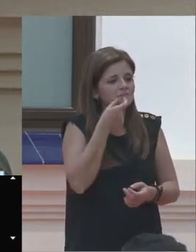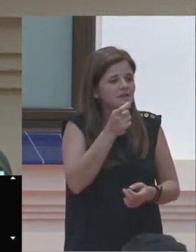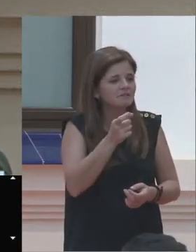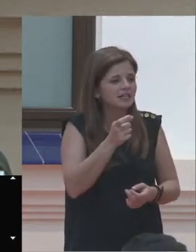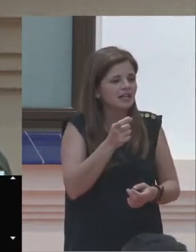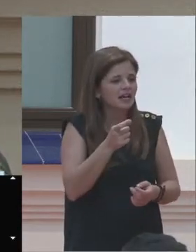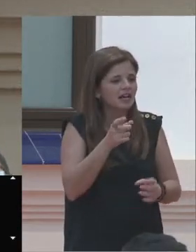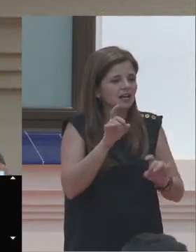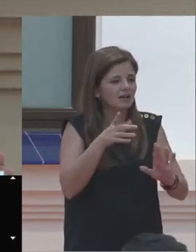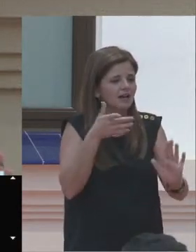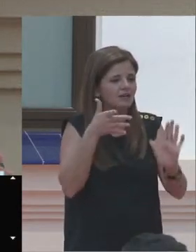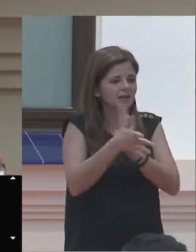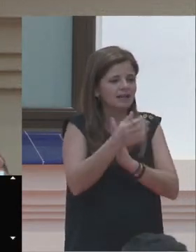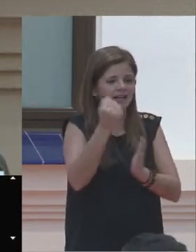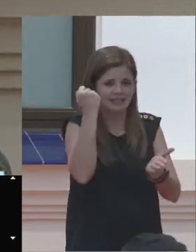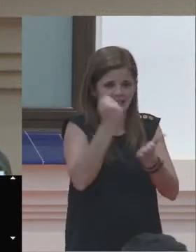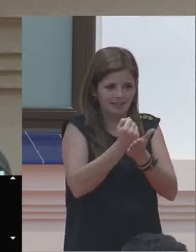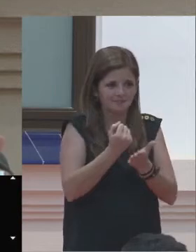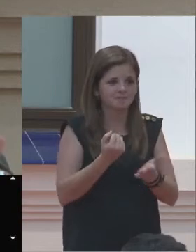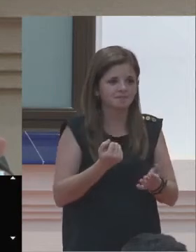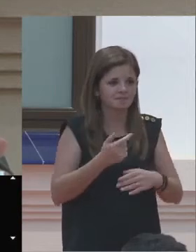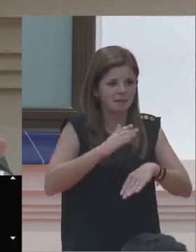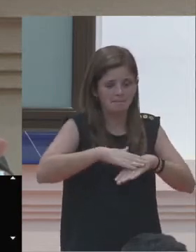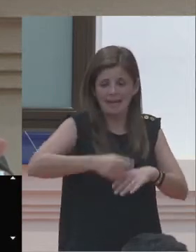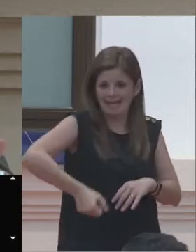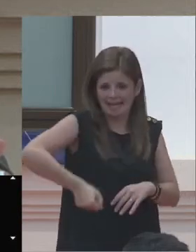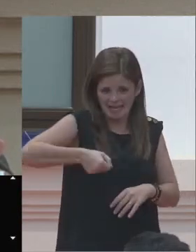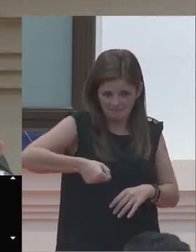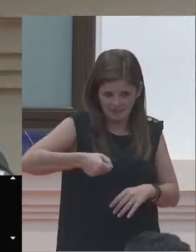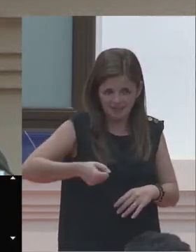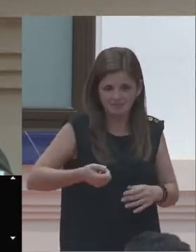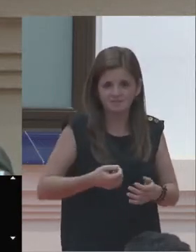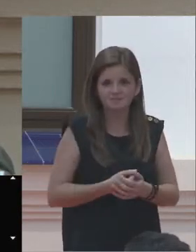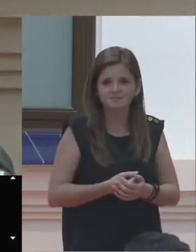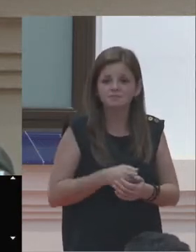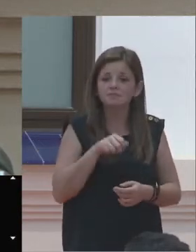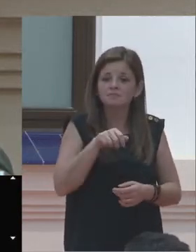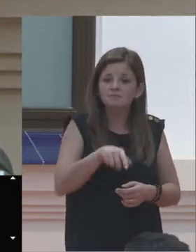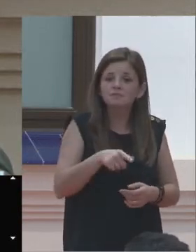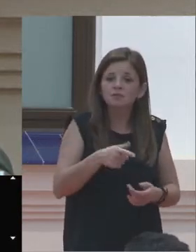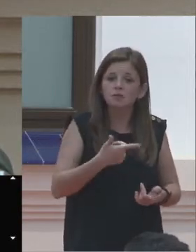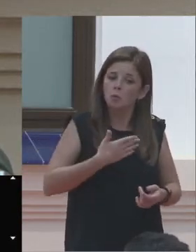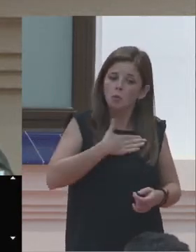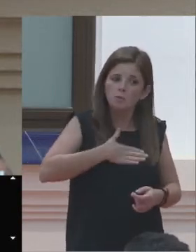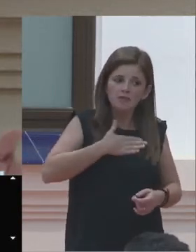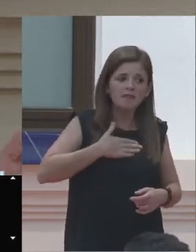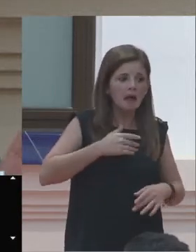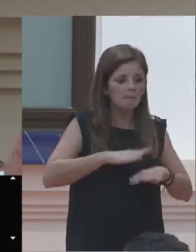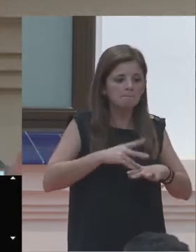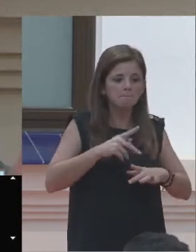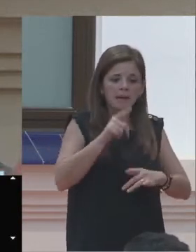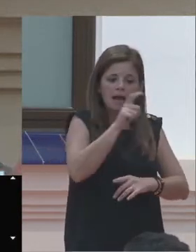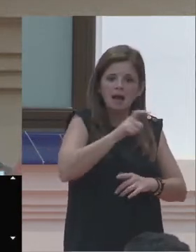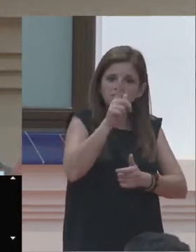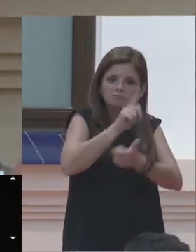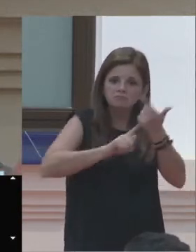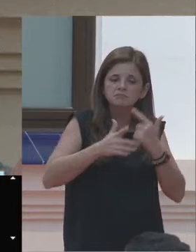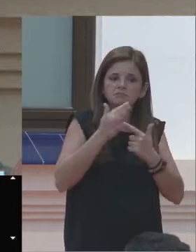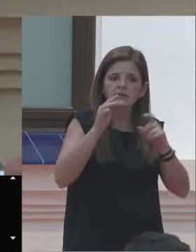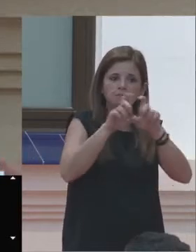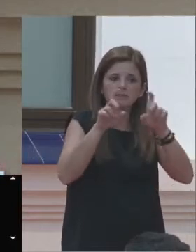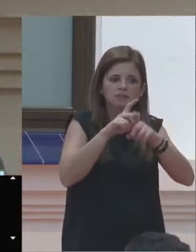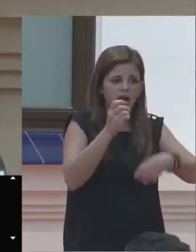para el equipaje impresa en el hogar. Eso es una gran comodidad. Es una gran comodidad para el pasajero y es un gran ahorro para la